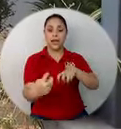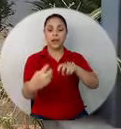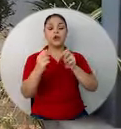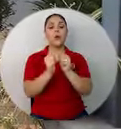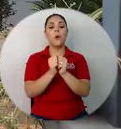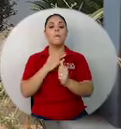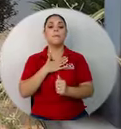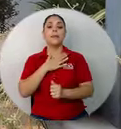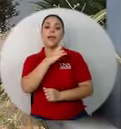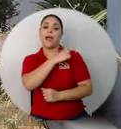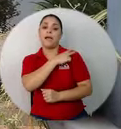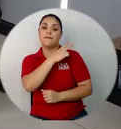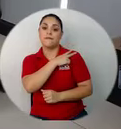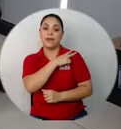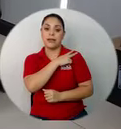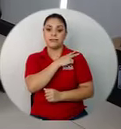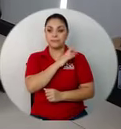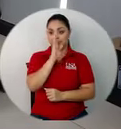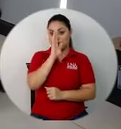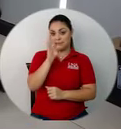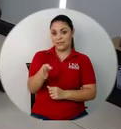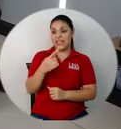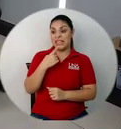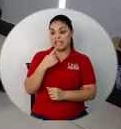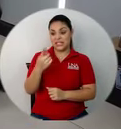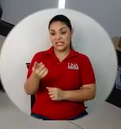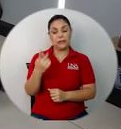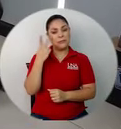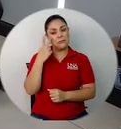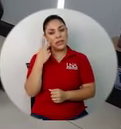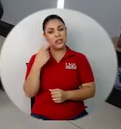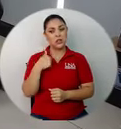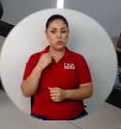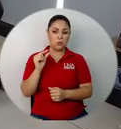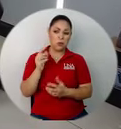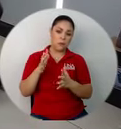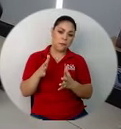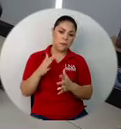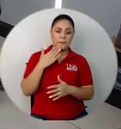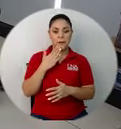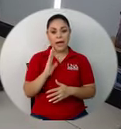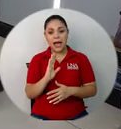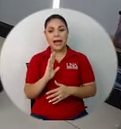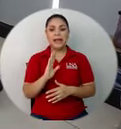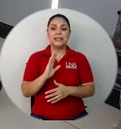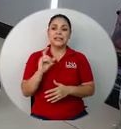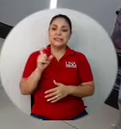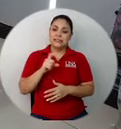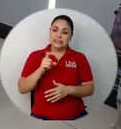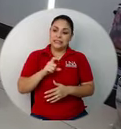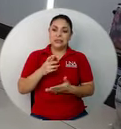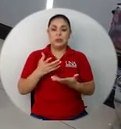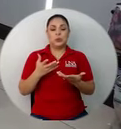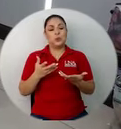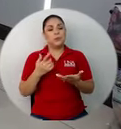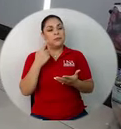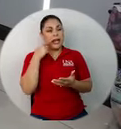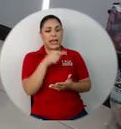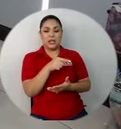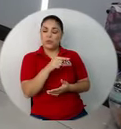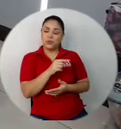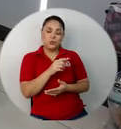jefe, mire jefe, es que esto no me está saliendo tan bien. O mire jefe, esto sencillamente